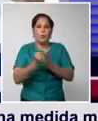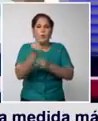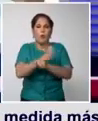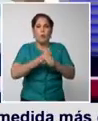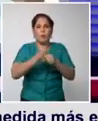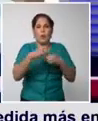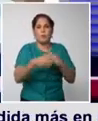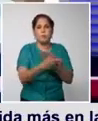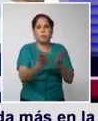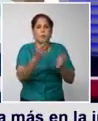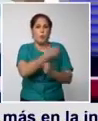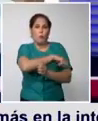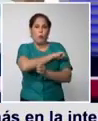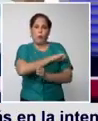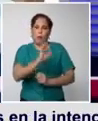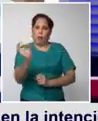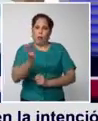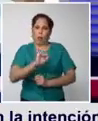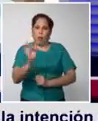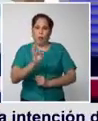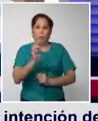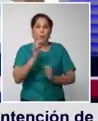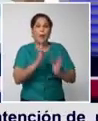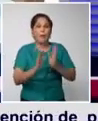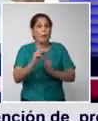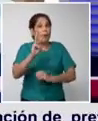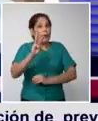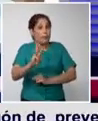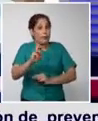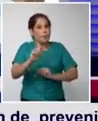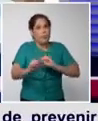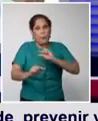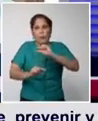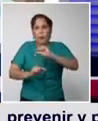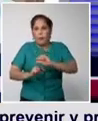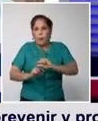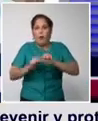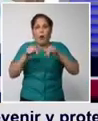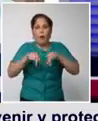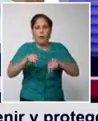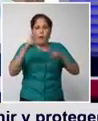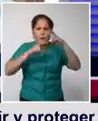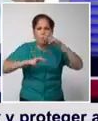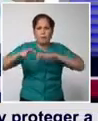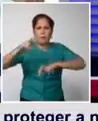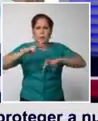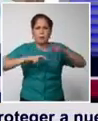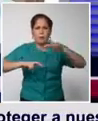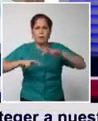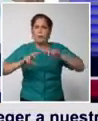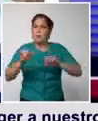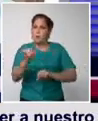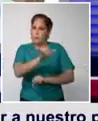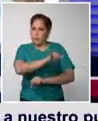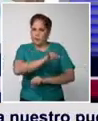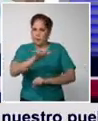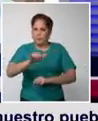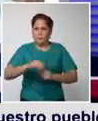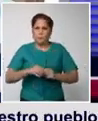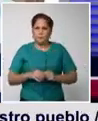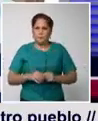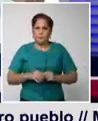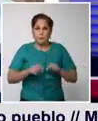extensivo. Las fases 3 están transcurriendo y los estudios de intervención. Entonces, en